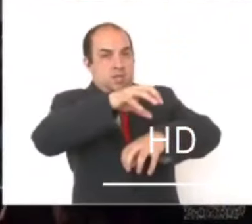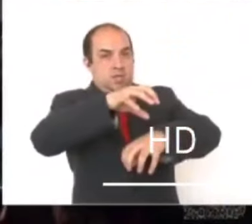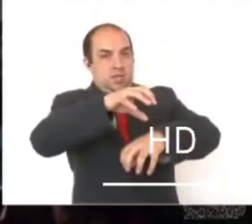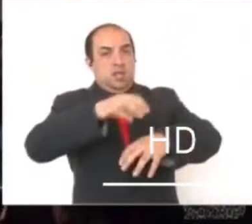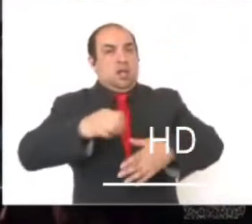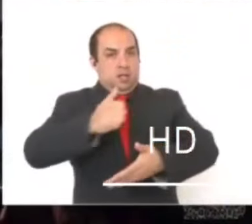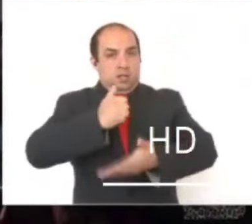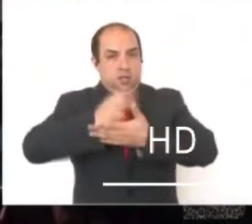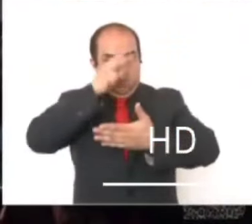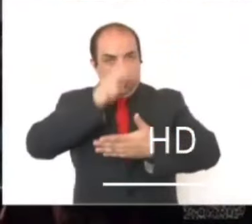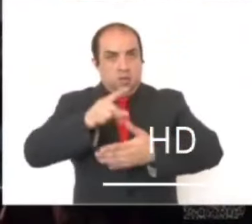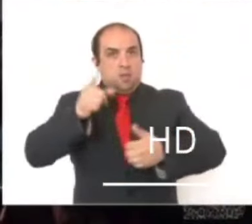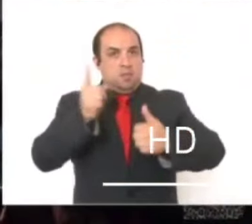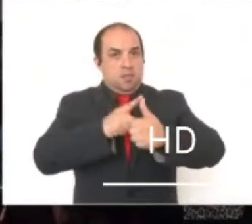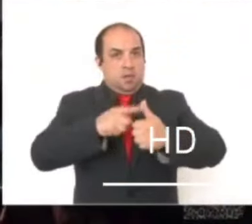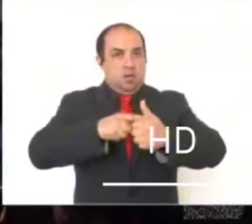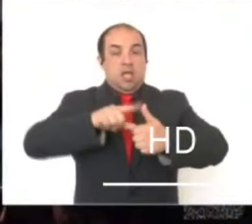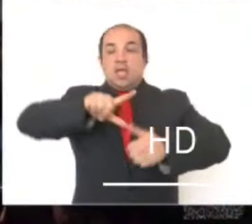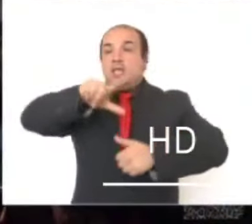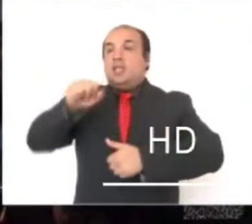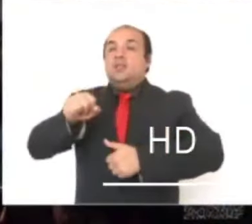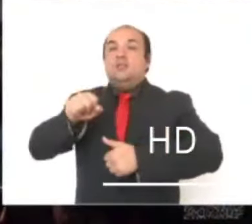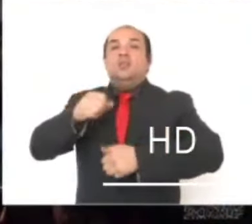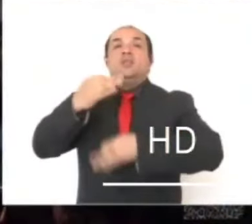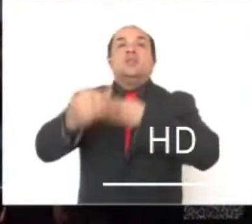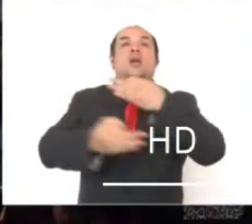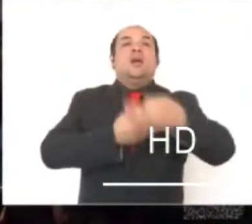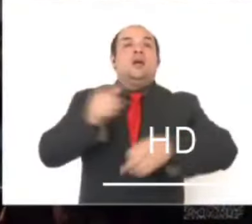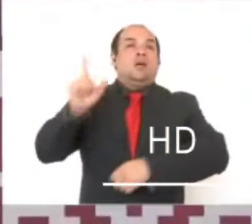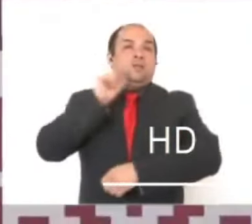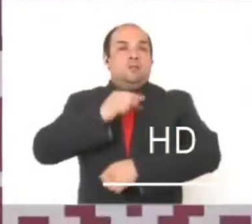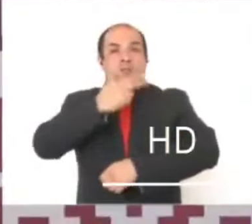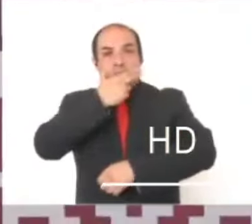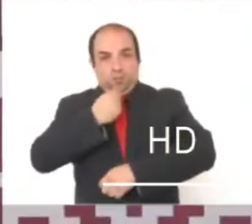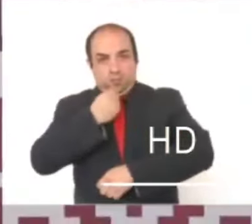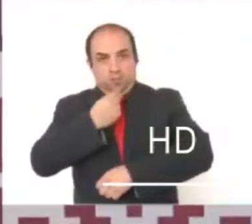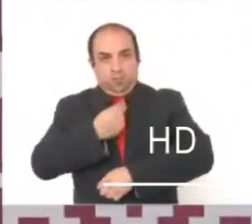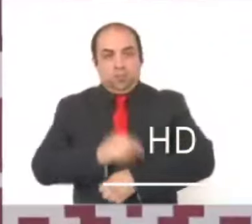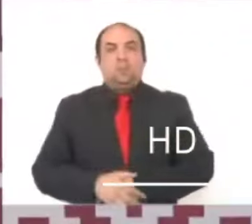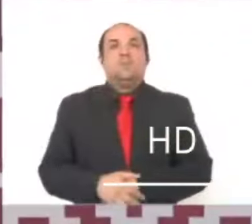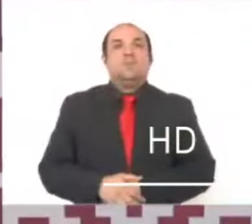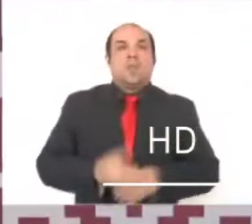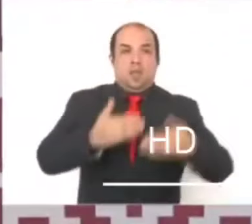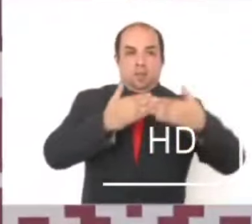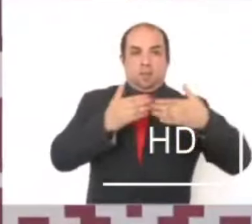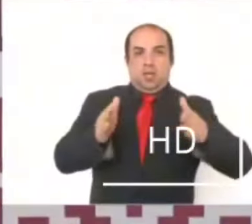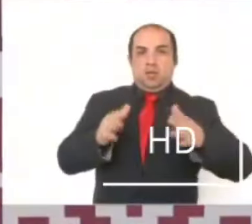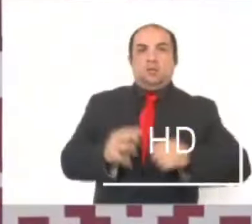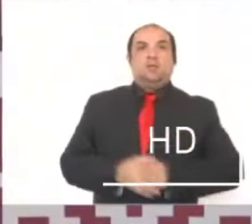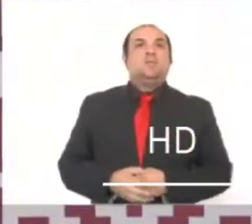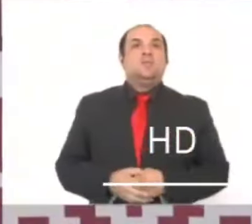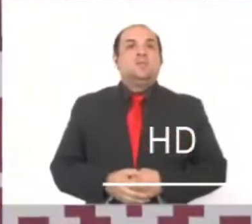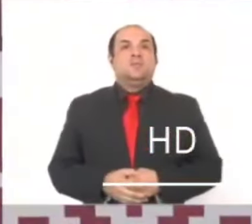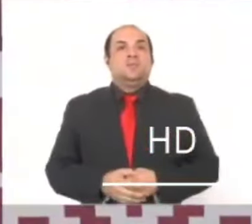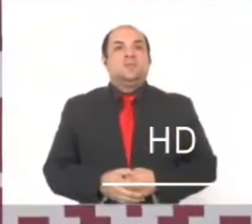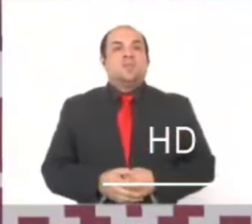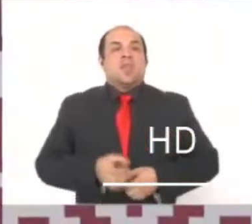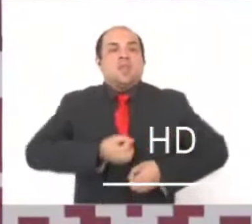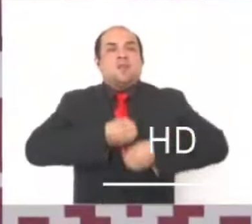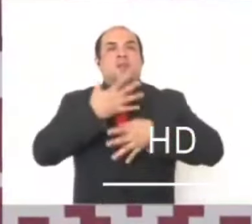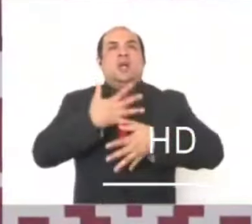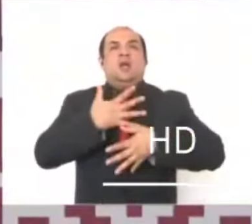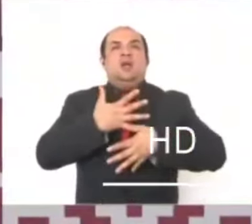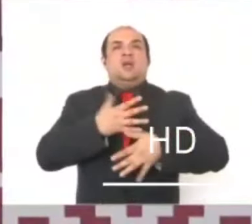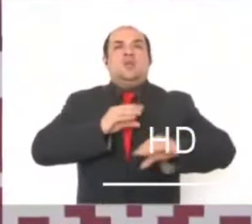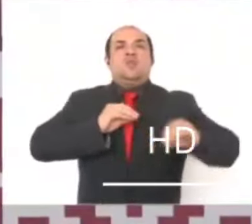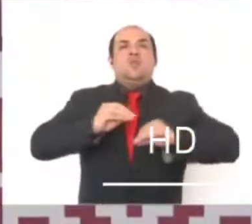primero, y después para todas y para todos. Las expresiones, movimientos y